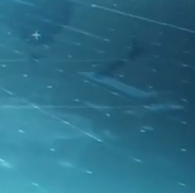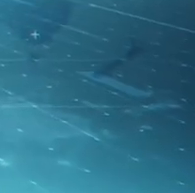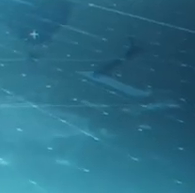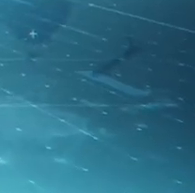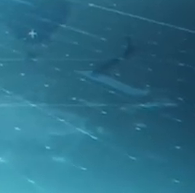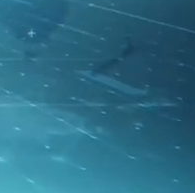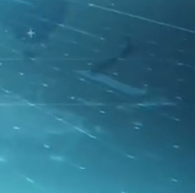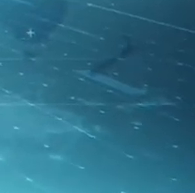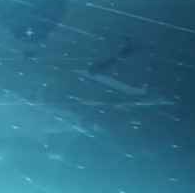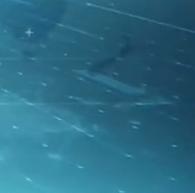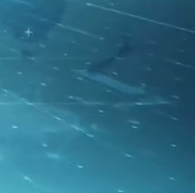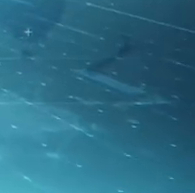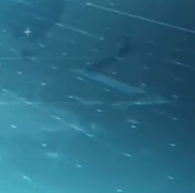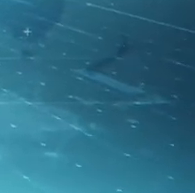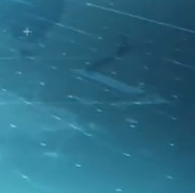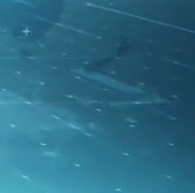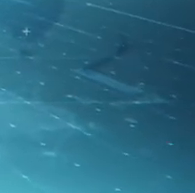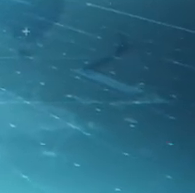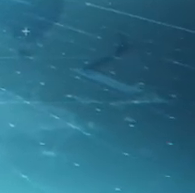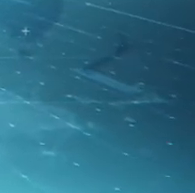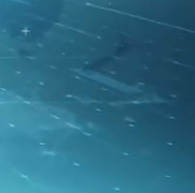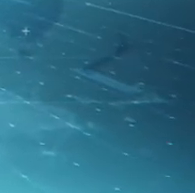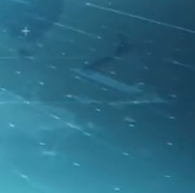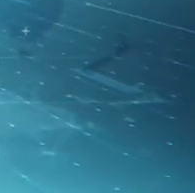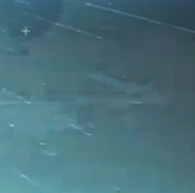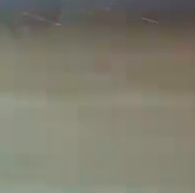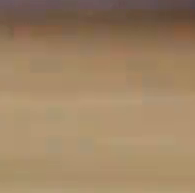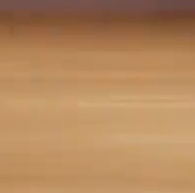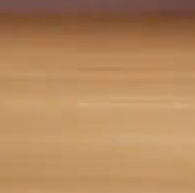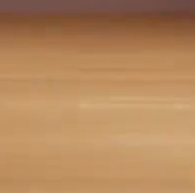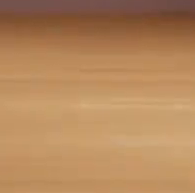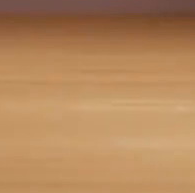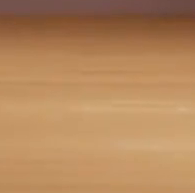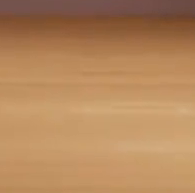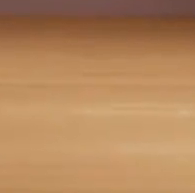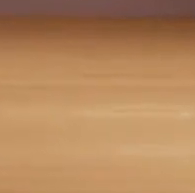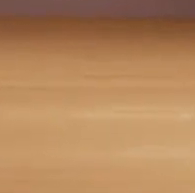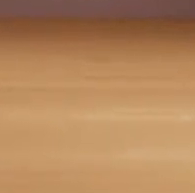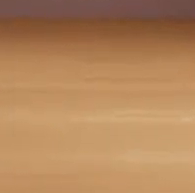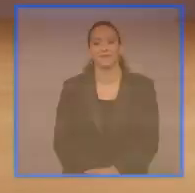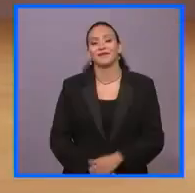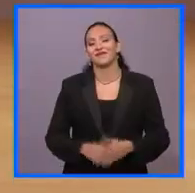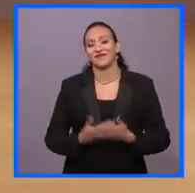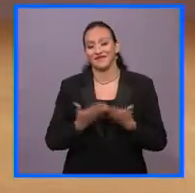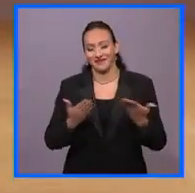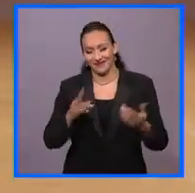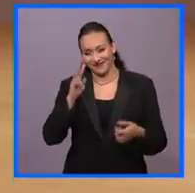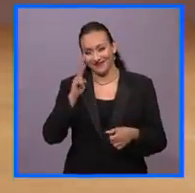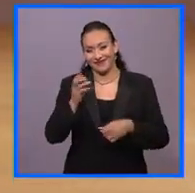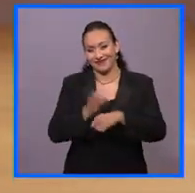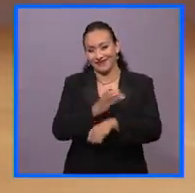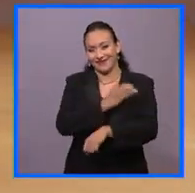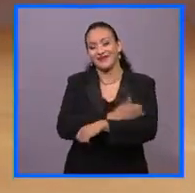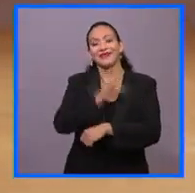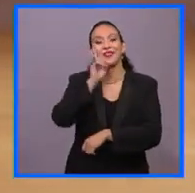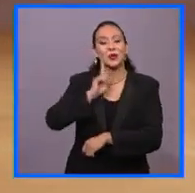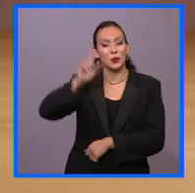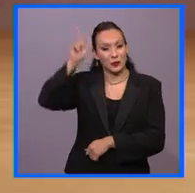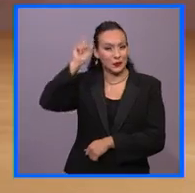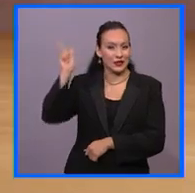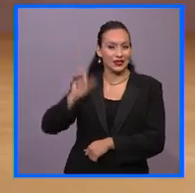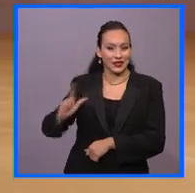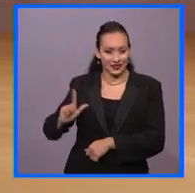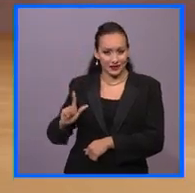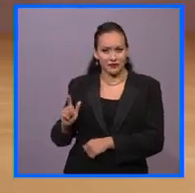Ahora ahora nos enlazamos con mi compañera Lorena